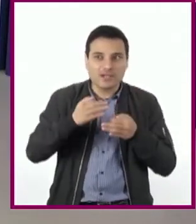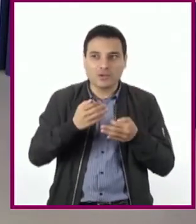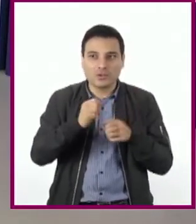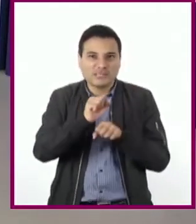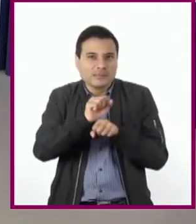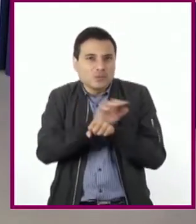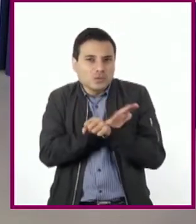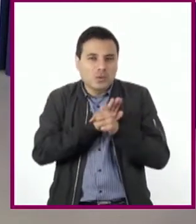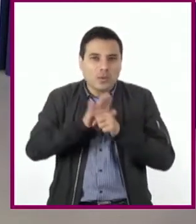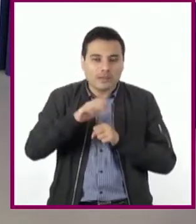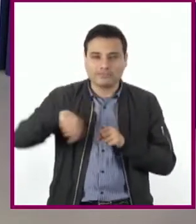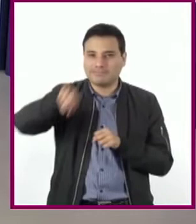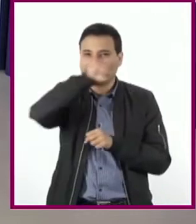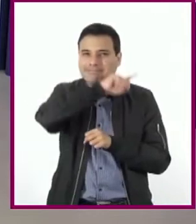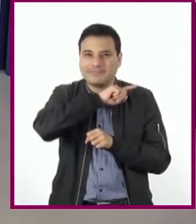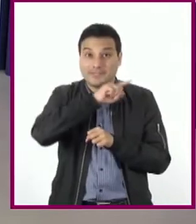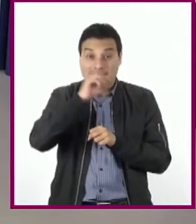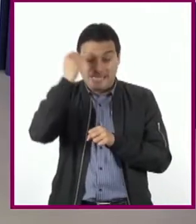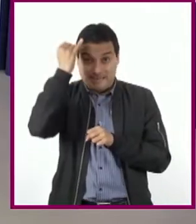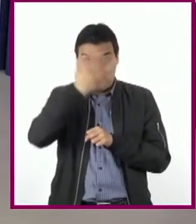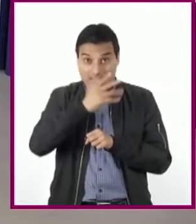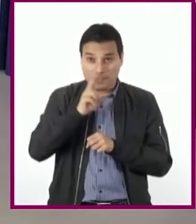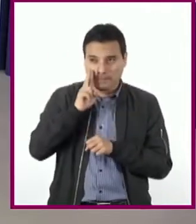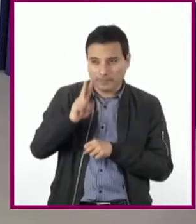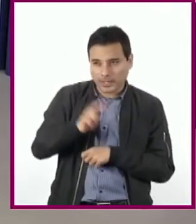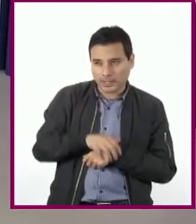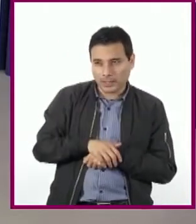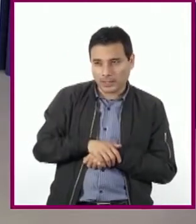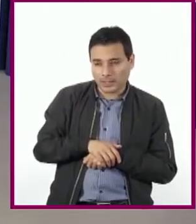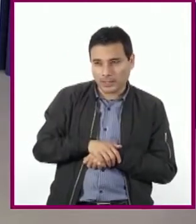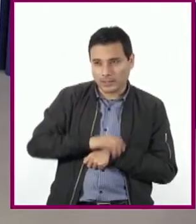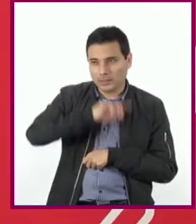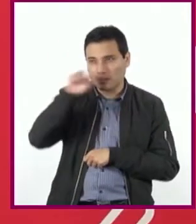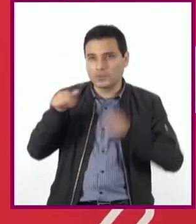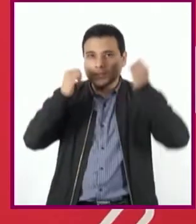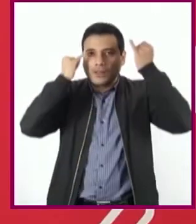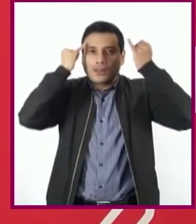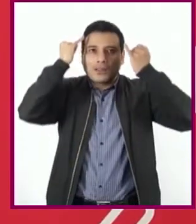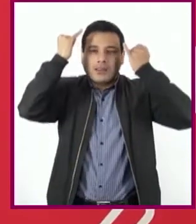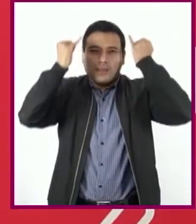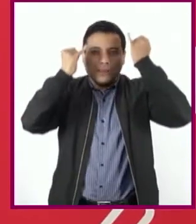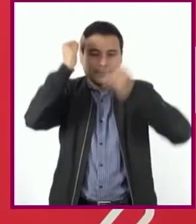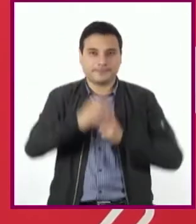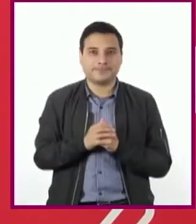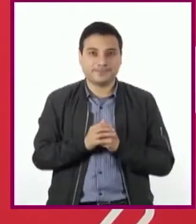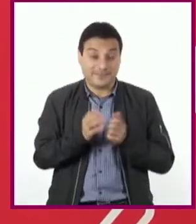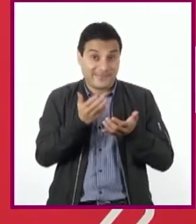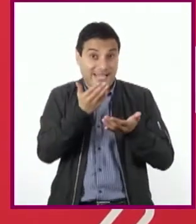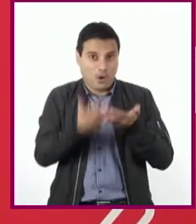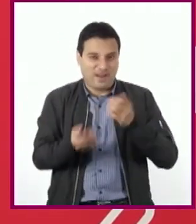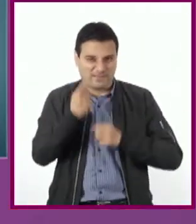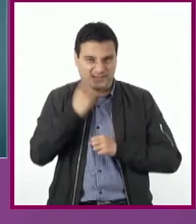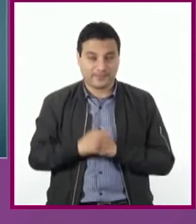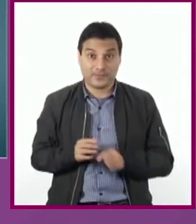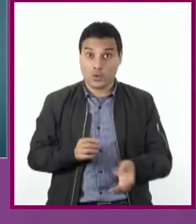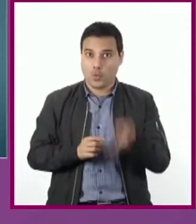partir de una imagen y usando un objeto que tengan a la mano. Ahora les proponemos cuatro imágenes, una